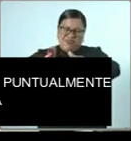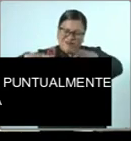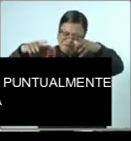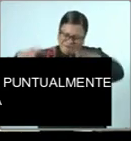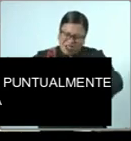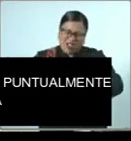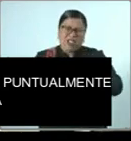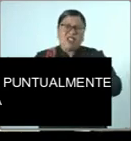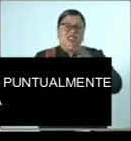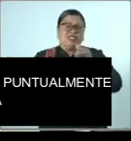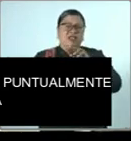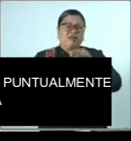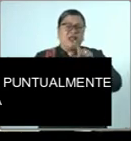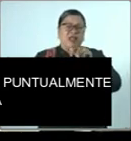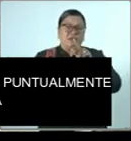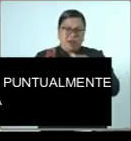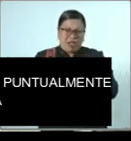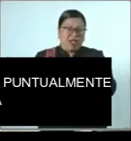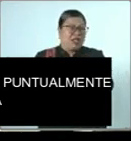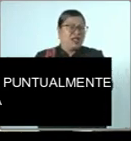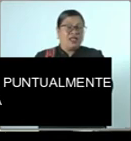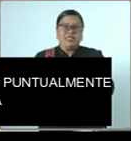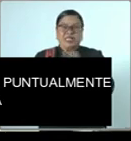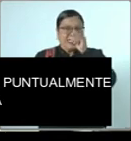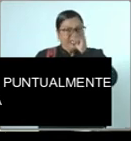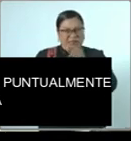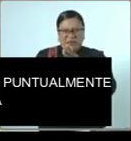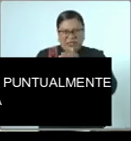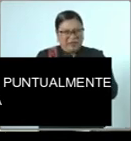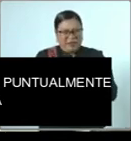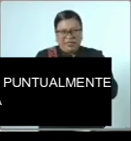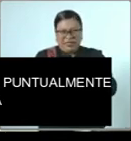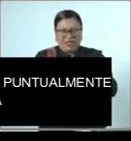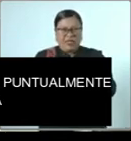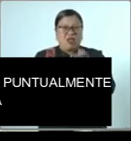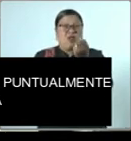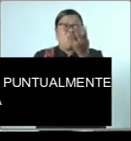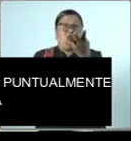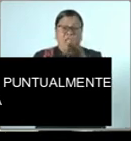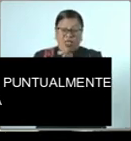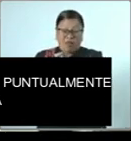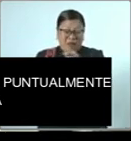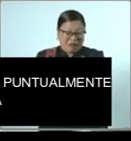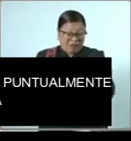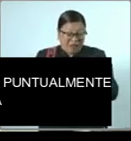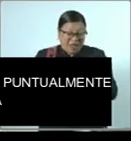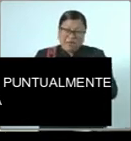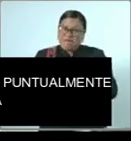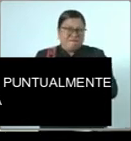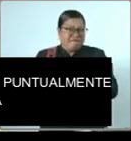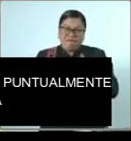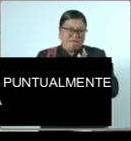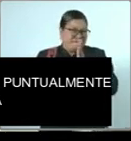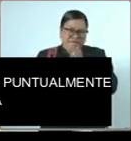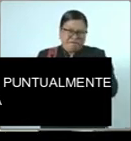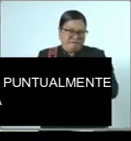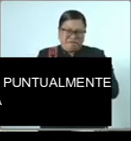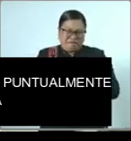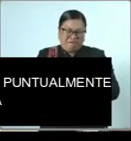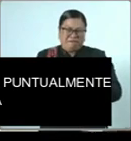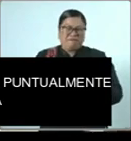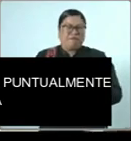localidad de Santa María, y que incomunica a cuatro de las agencias que tienen en esa zona. La que sigue, por